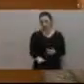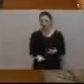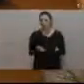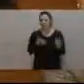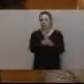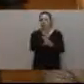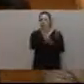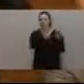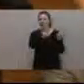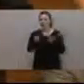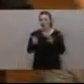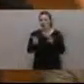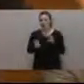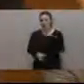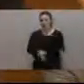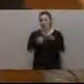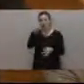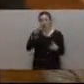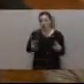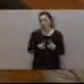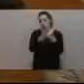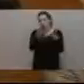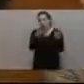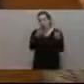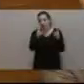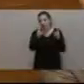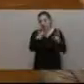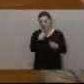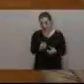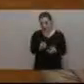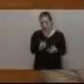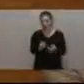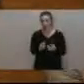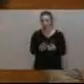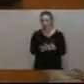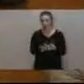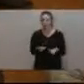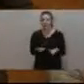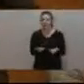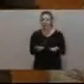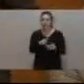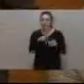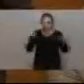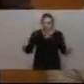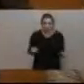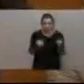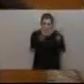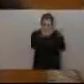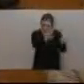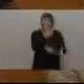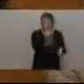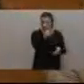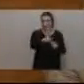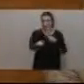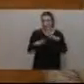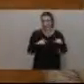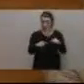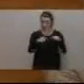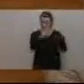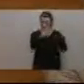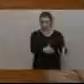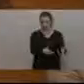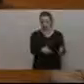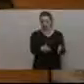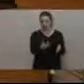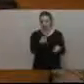cuestión de justicia social, podríamos decir. Lo que muchas de sus acciones y decisiones, señora consejera, no